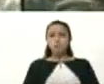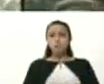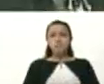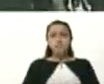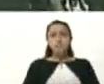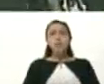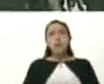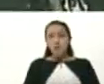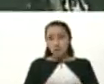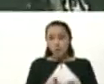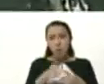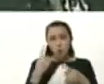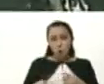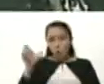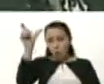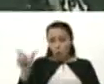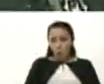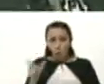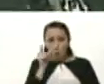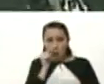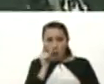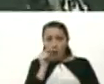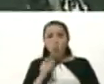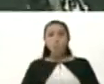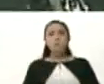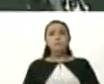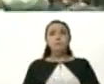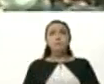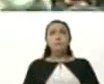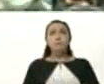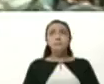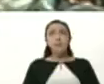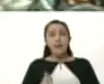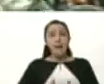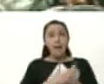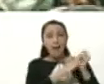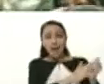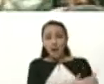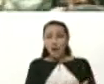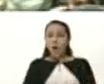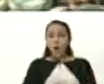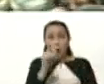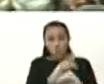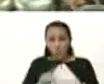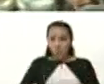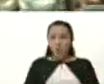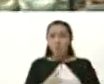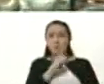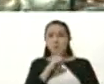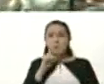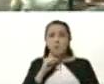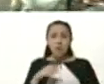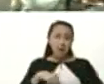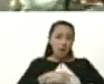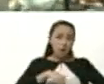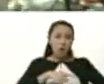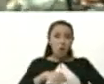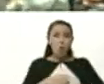Aquiles Nazoa, a la una, la luna, a las dos, el reloj, uno de los poemas más hermosos para la